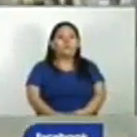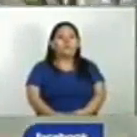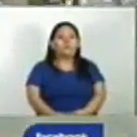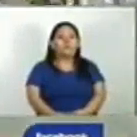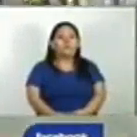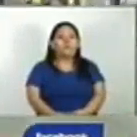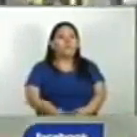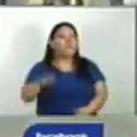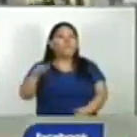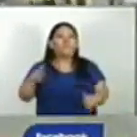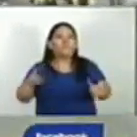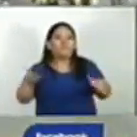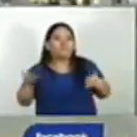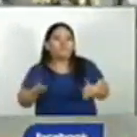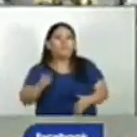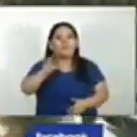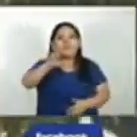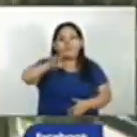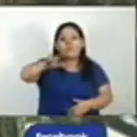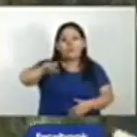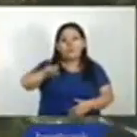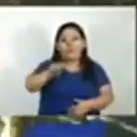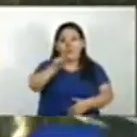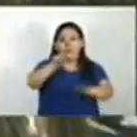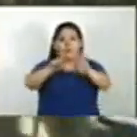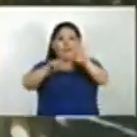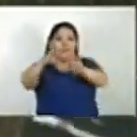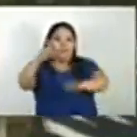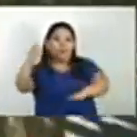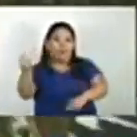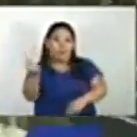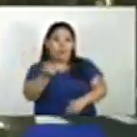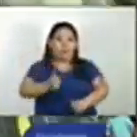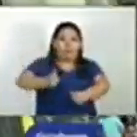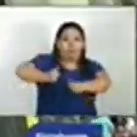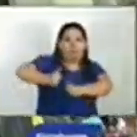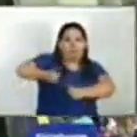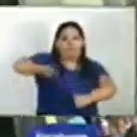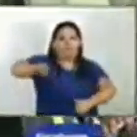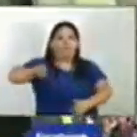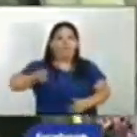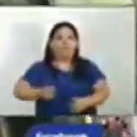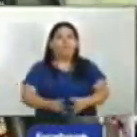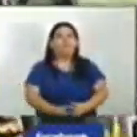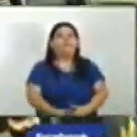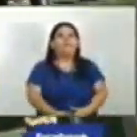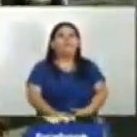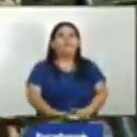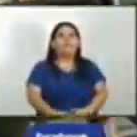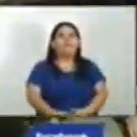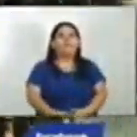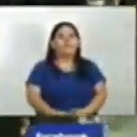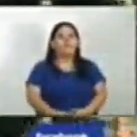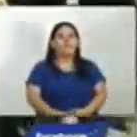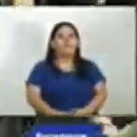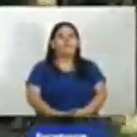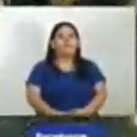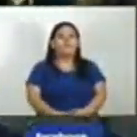En el que participaron más de 3.600 elementos. Determinación y